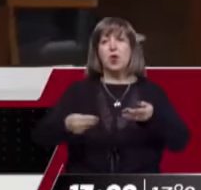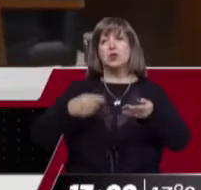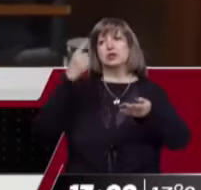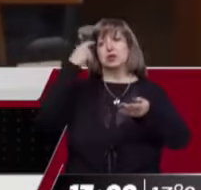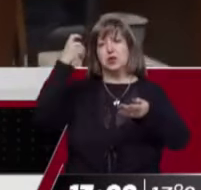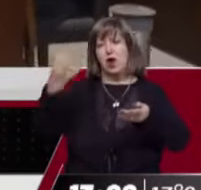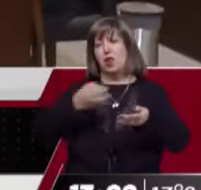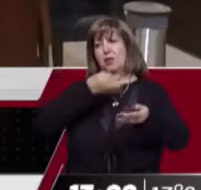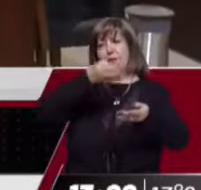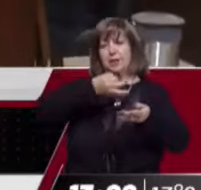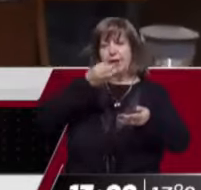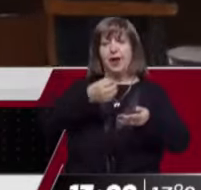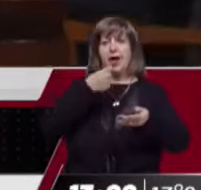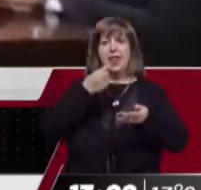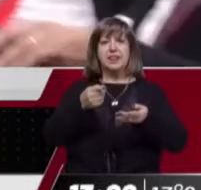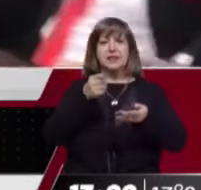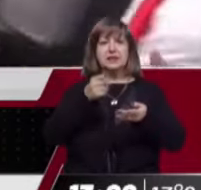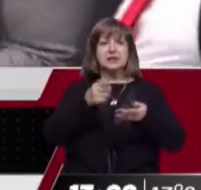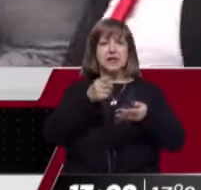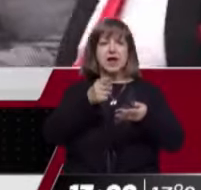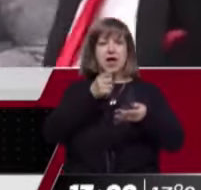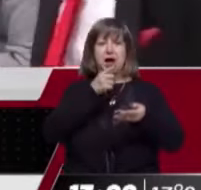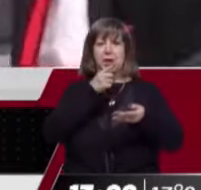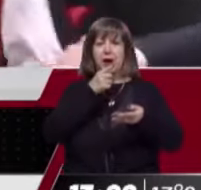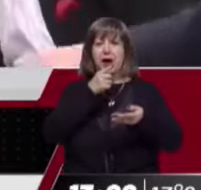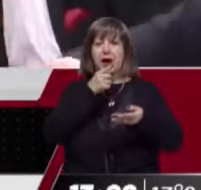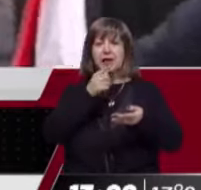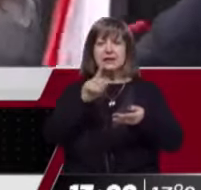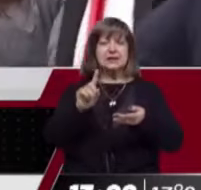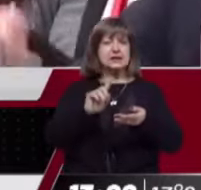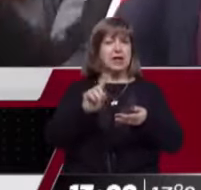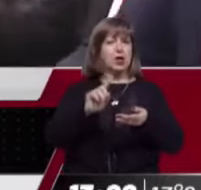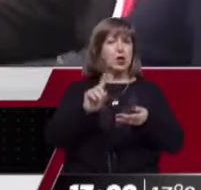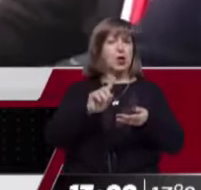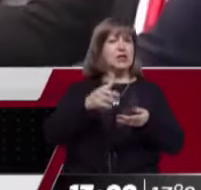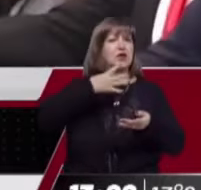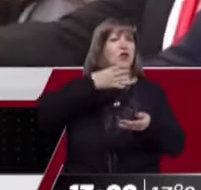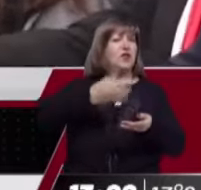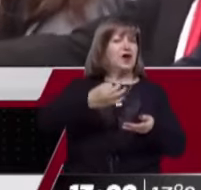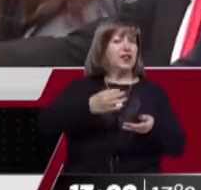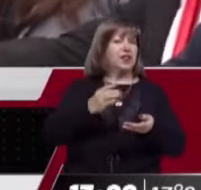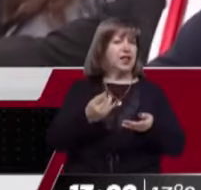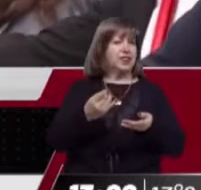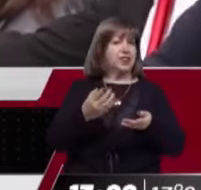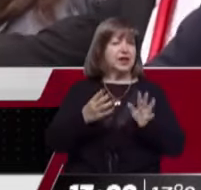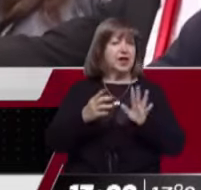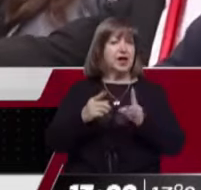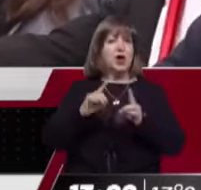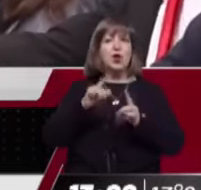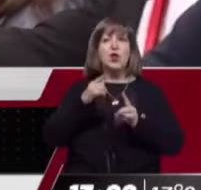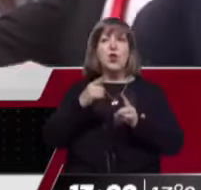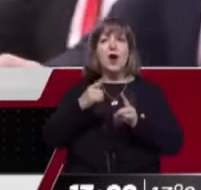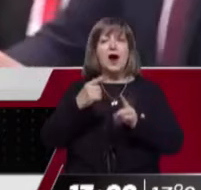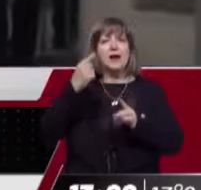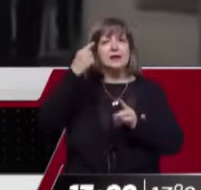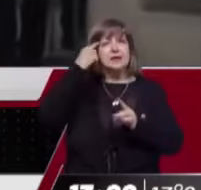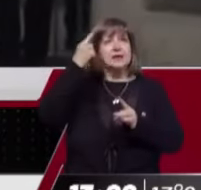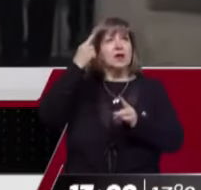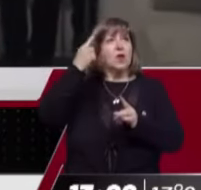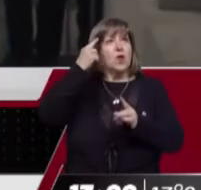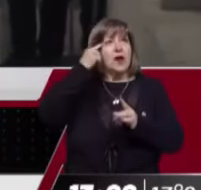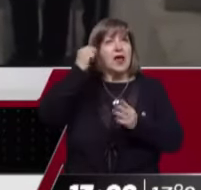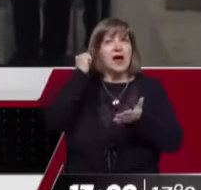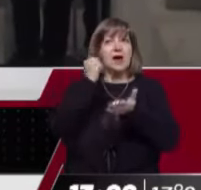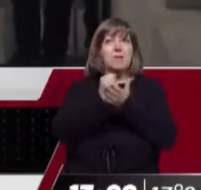determinar concretamente que no reúne criterio de credibilidad. En segundo lugar, no tiene estrés postraumático, al menos